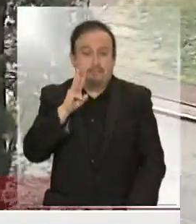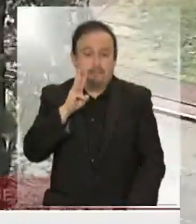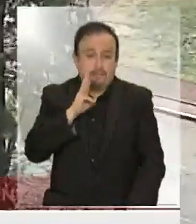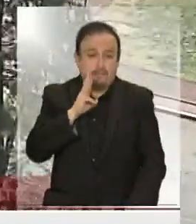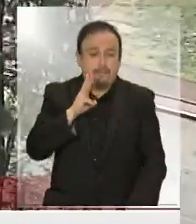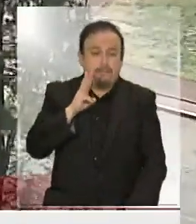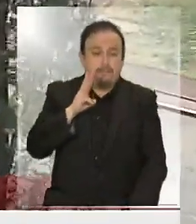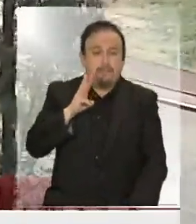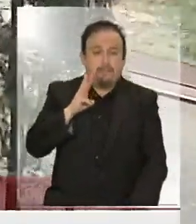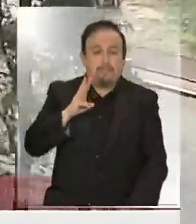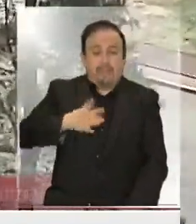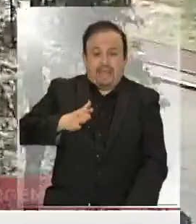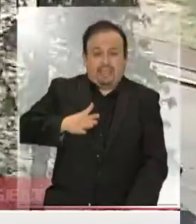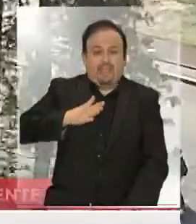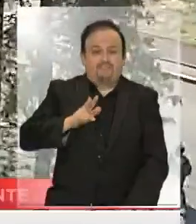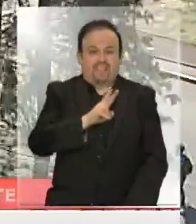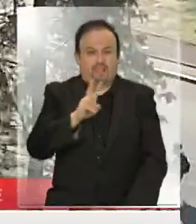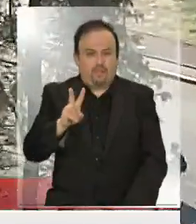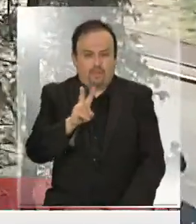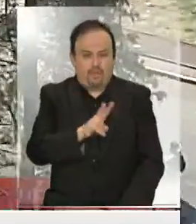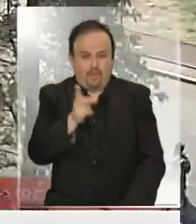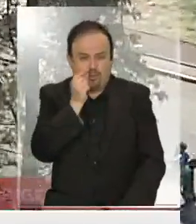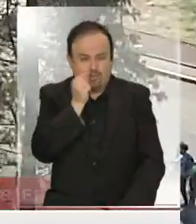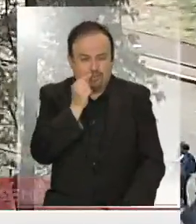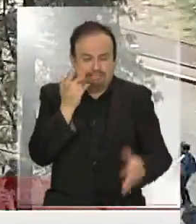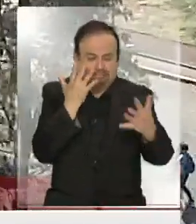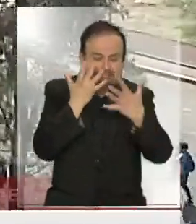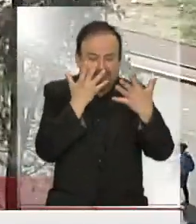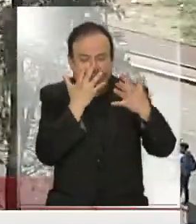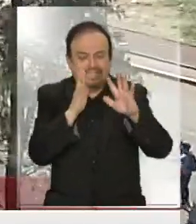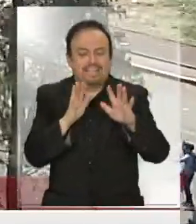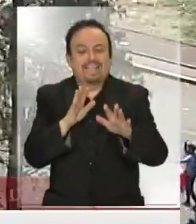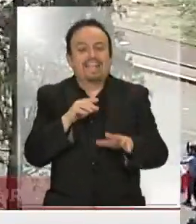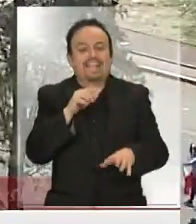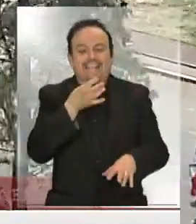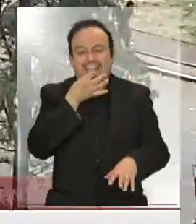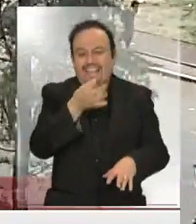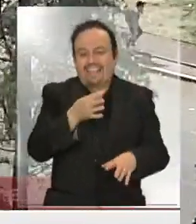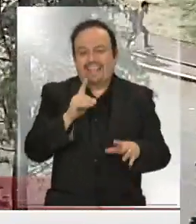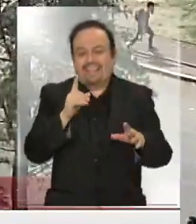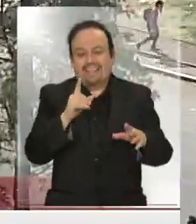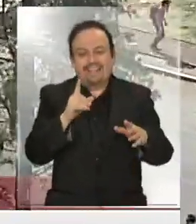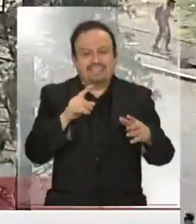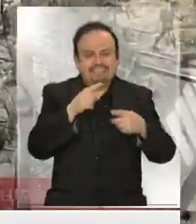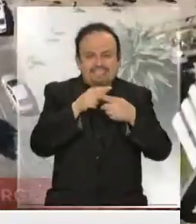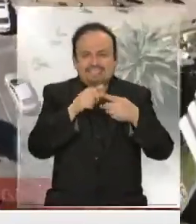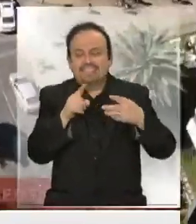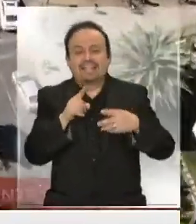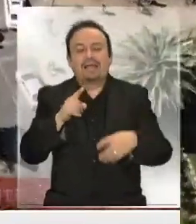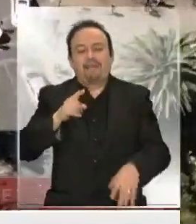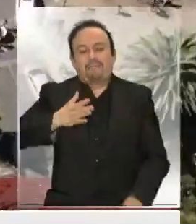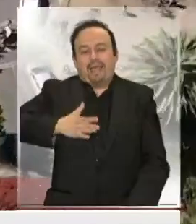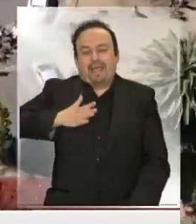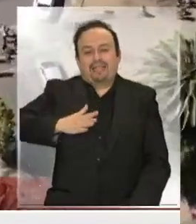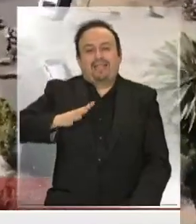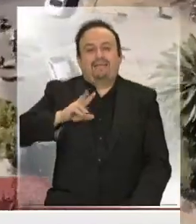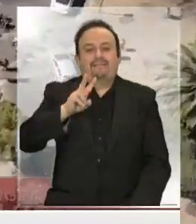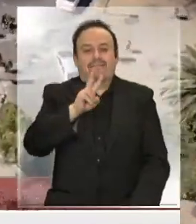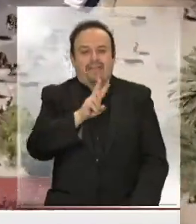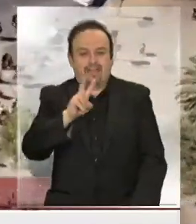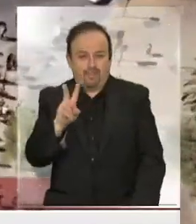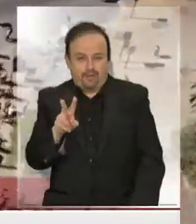martes 22 de octubre correcto ya no empezamos como a enredar con los días pero es evidente